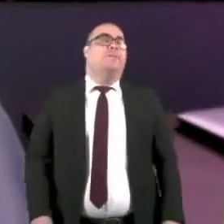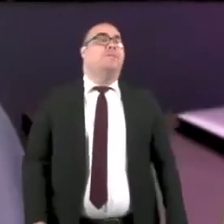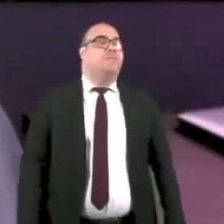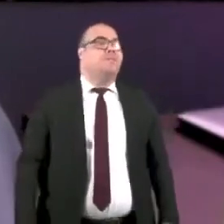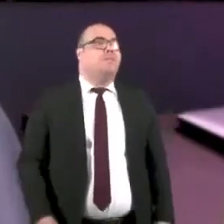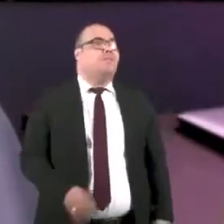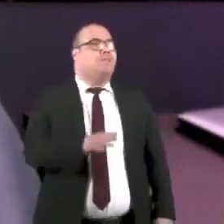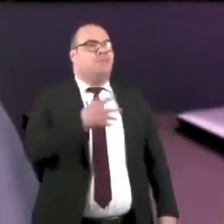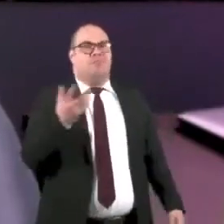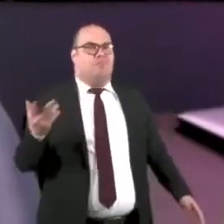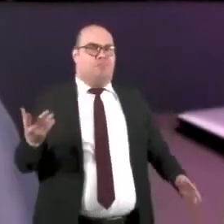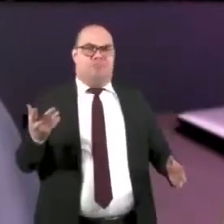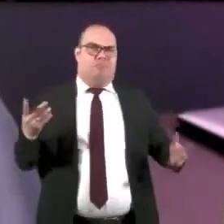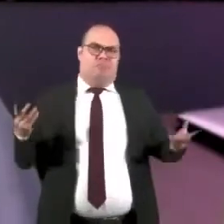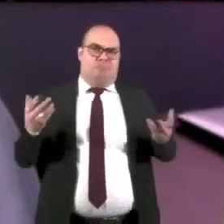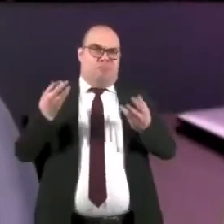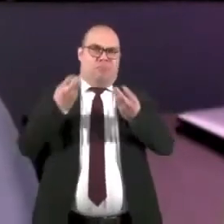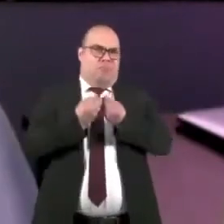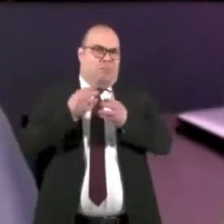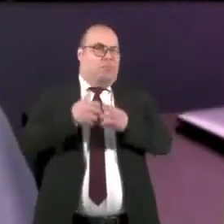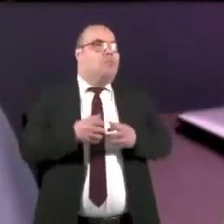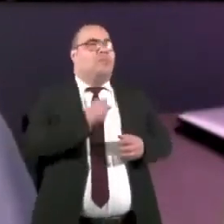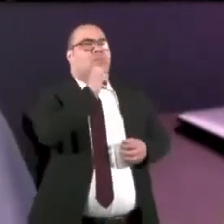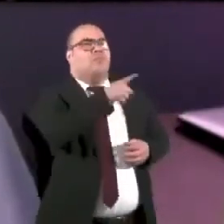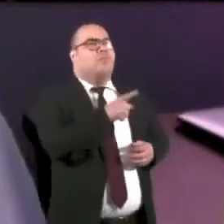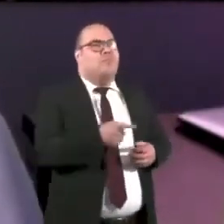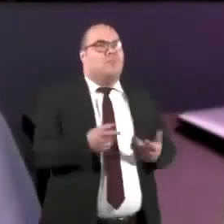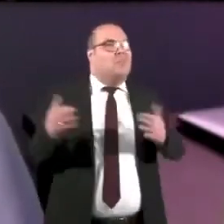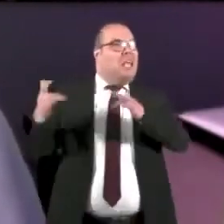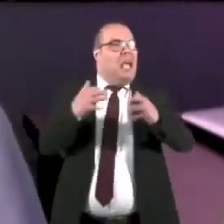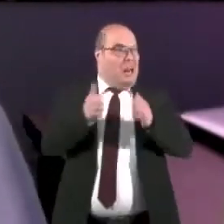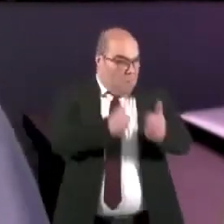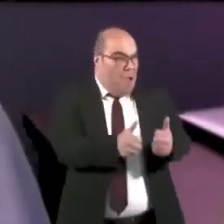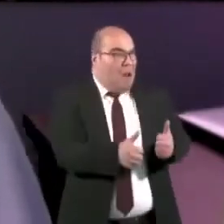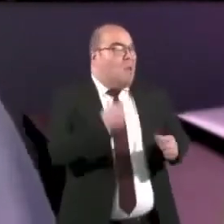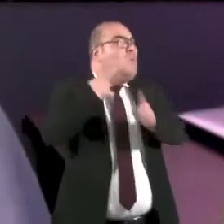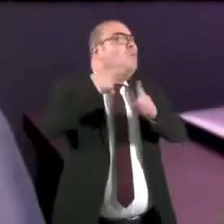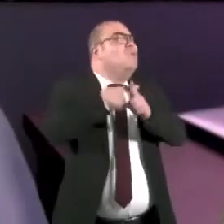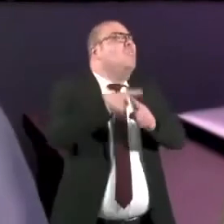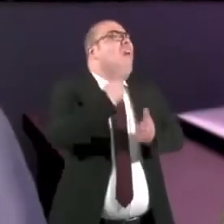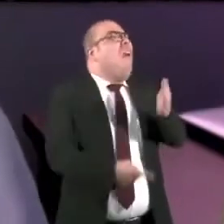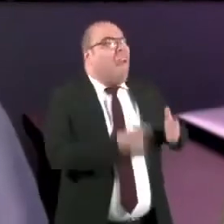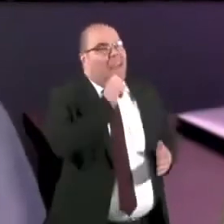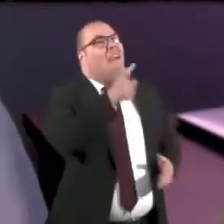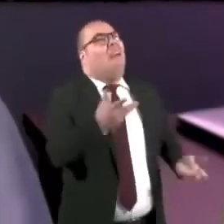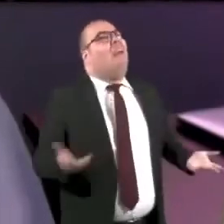creo que en un escenario de estos, ¿qué dejó de bueno la guerra? ¿Qué cosas buenas dejó?